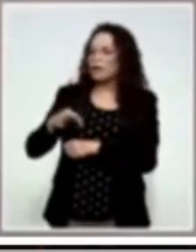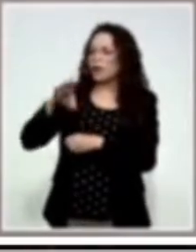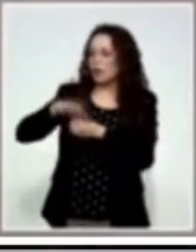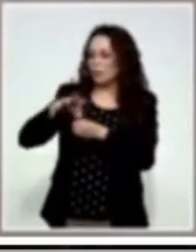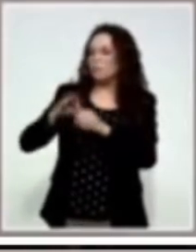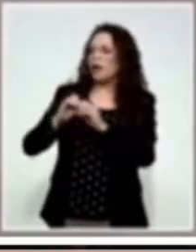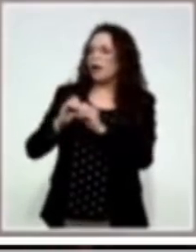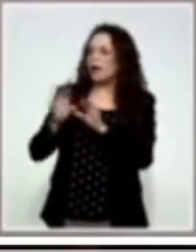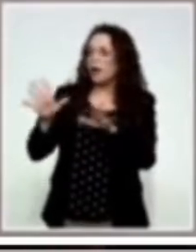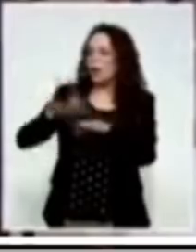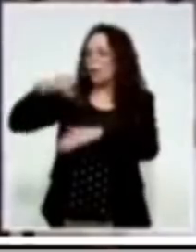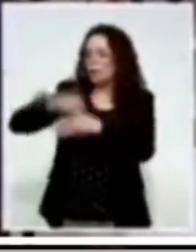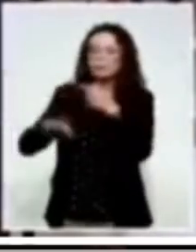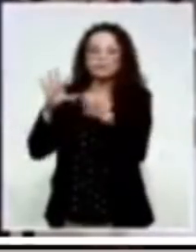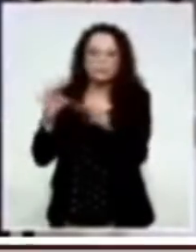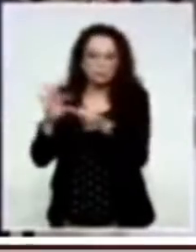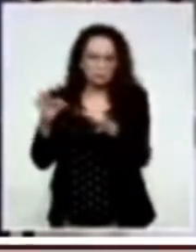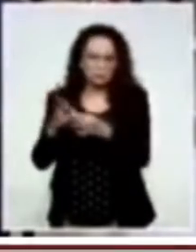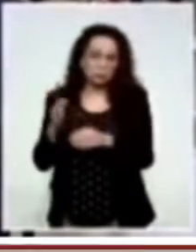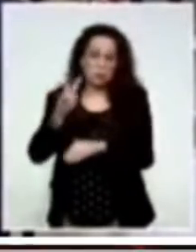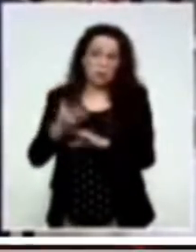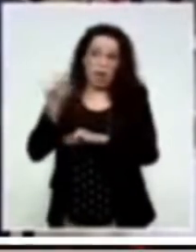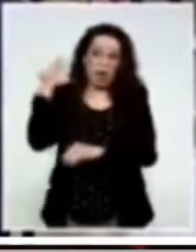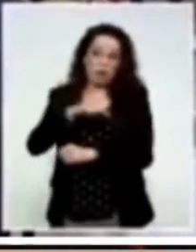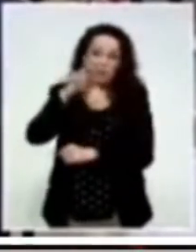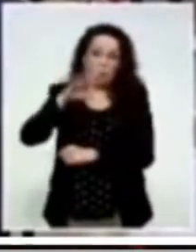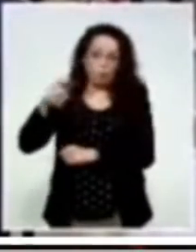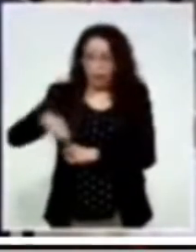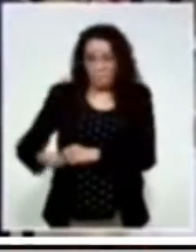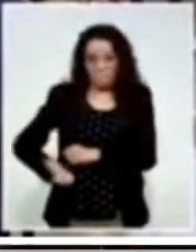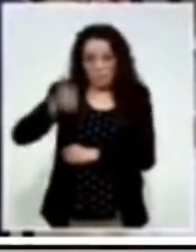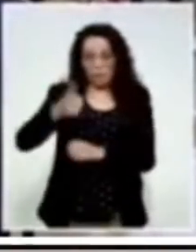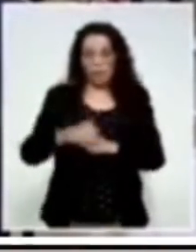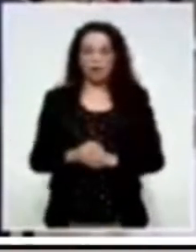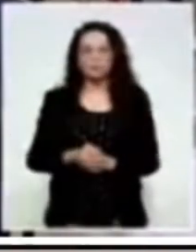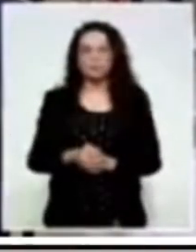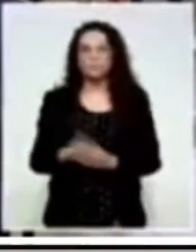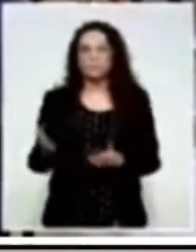vez. Gracias. Continuamos con Blanca Estela Santos de la agencia Cuadratín.